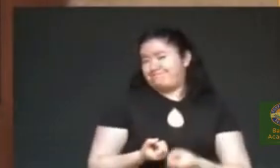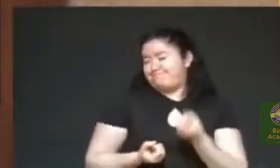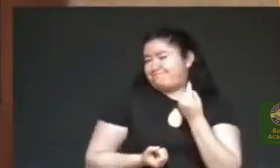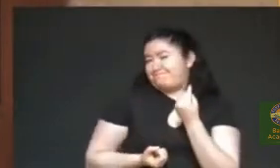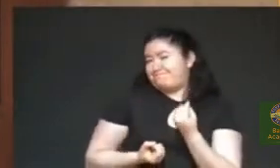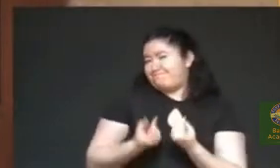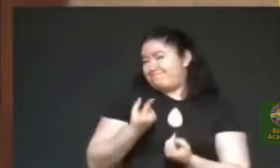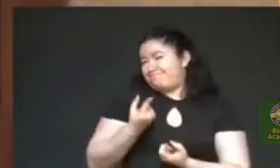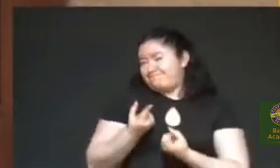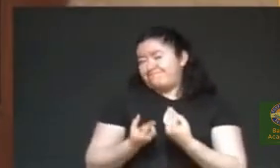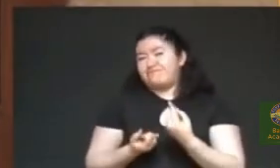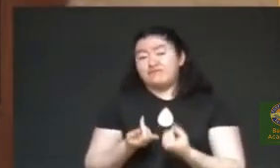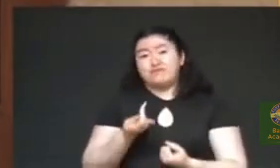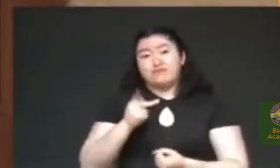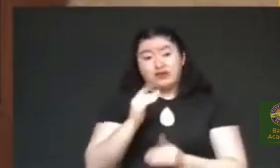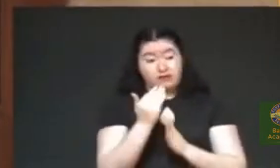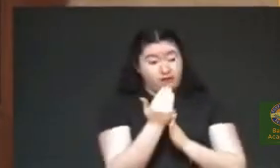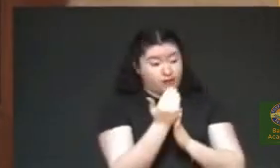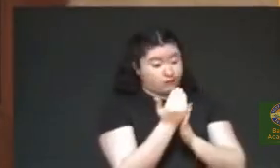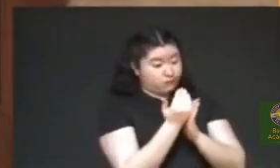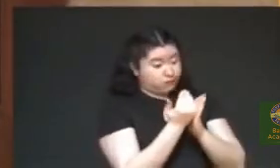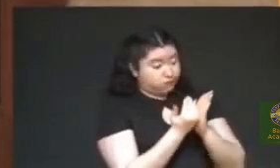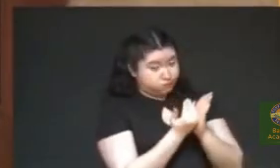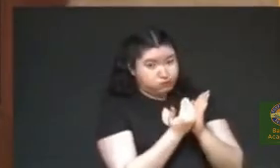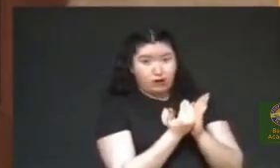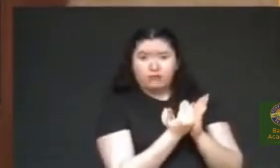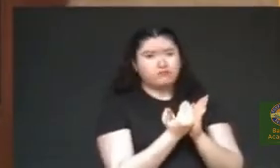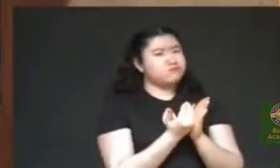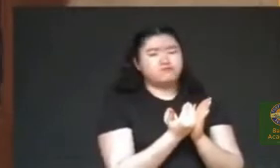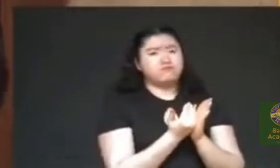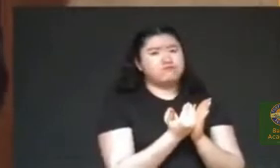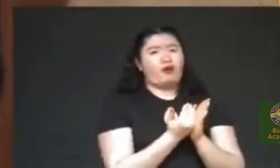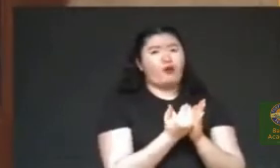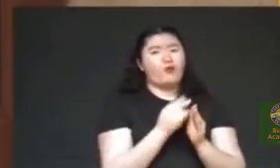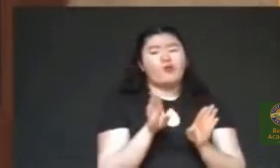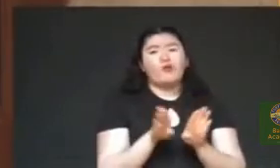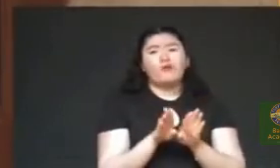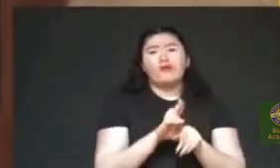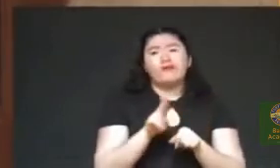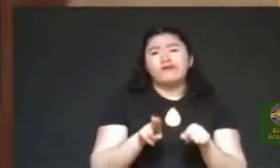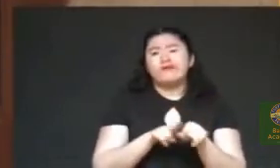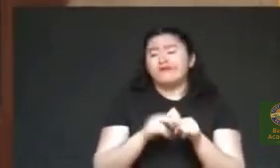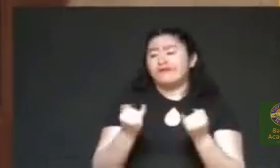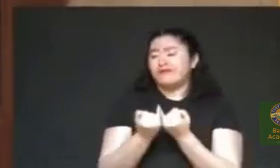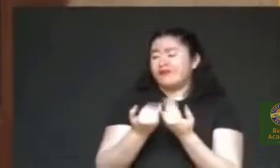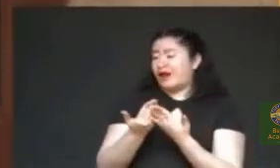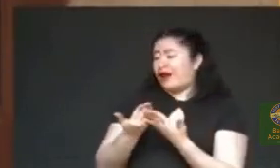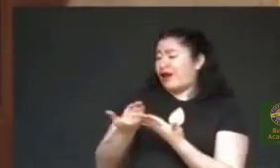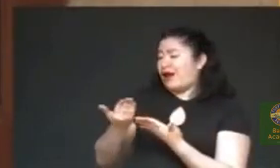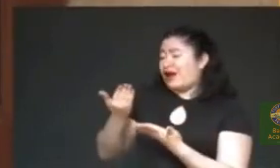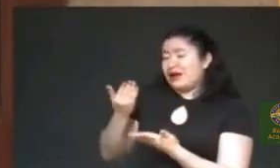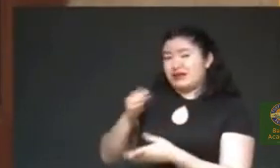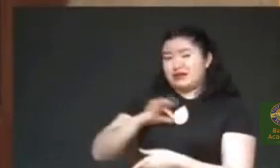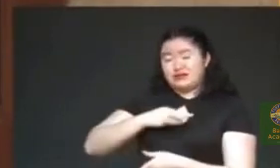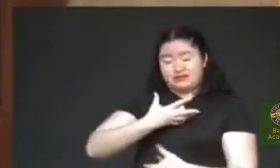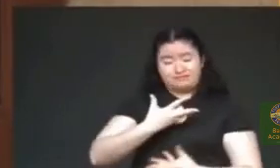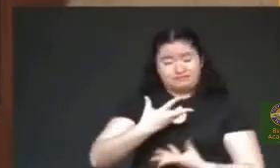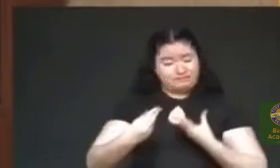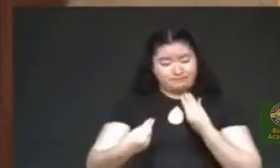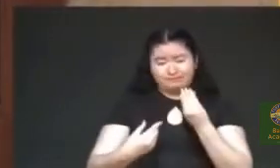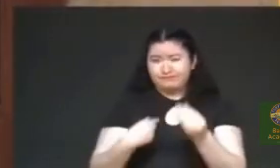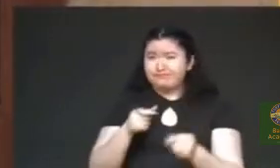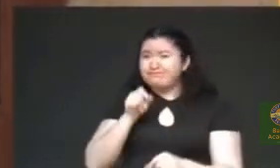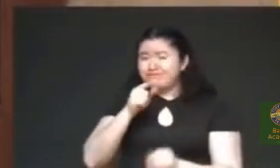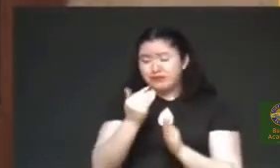un descenso sustantivo o un descenso mayor al que se haya dado en años pasados a la pandemia. ¿Por